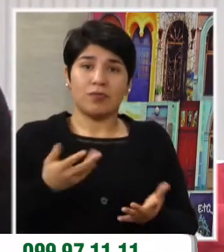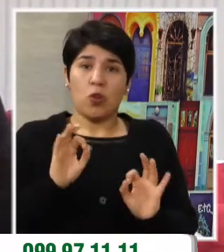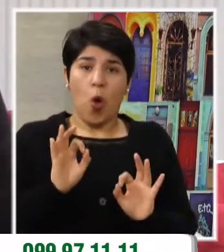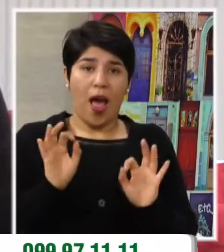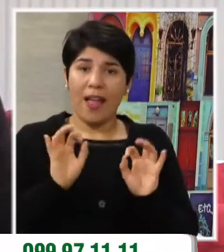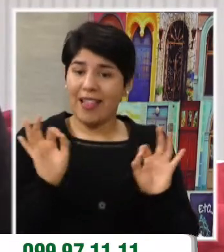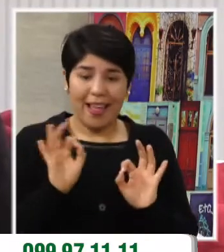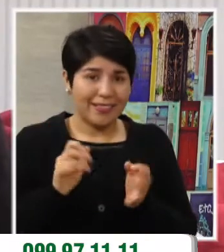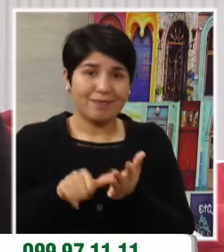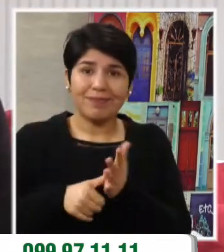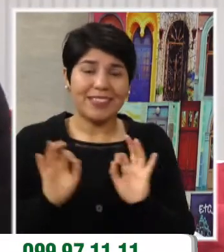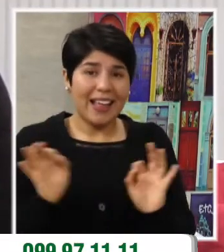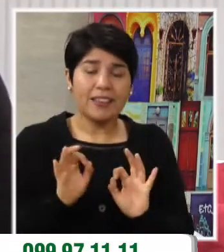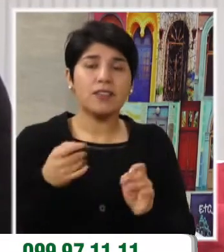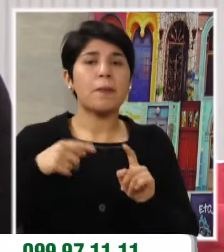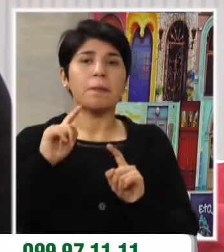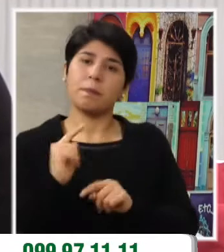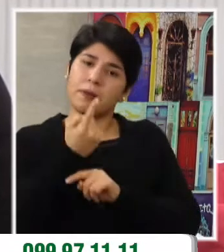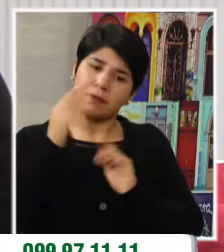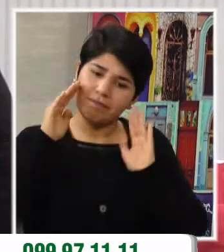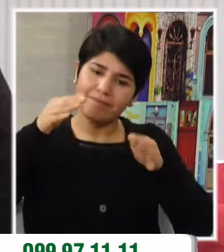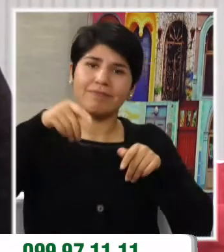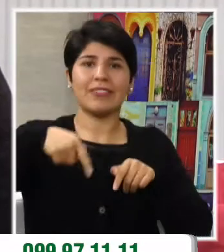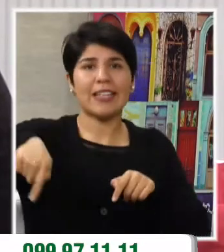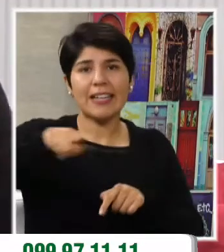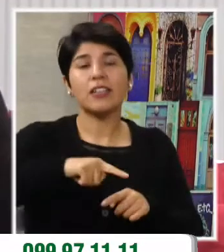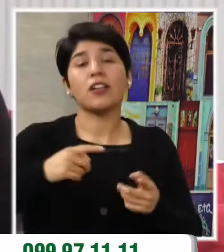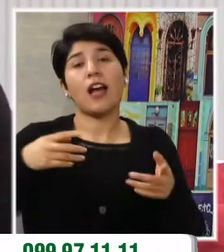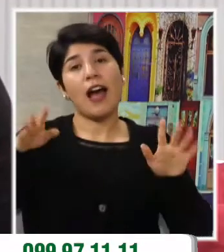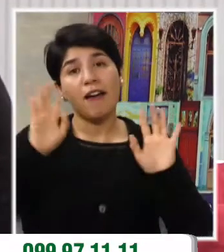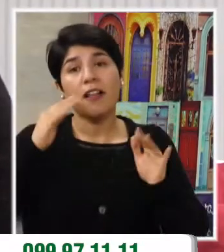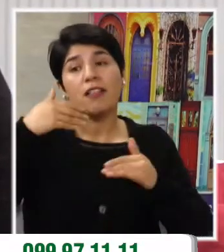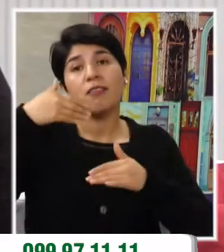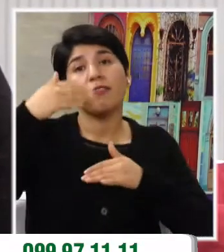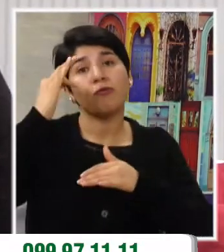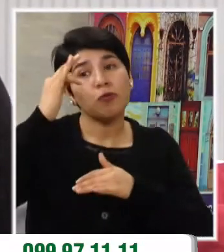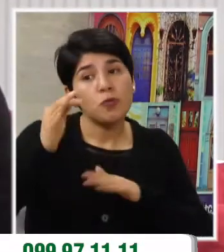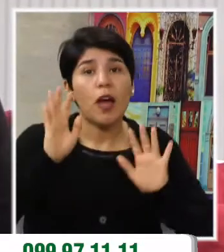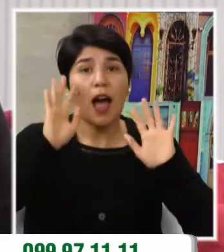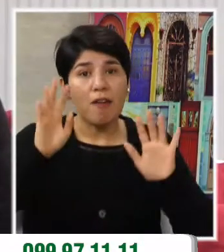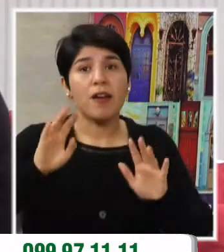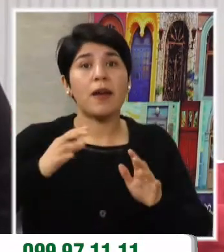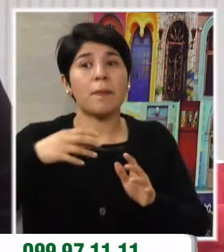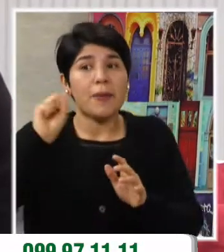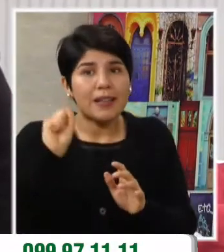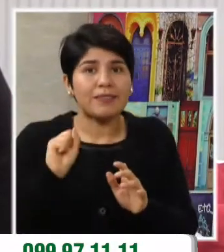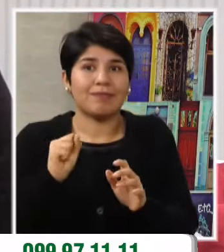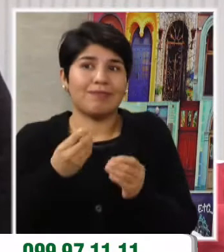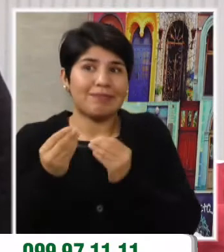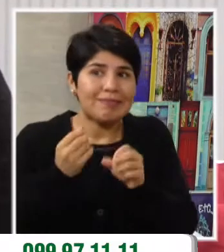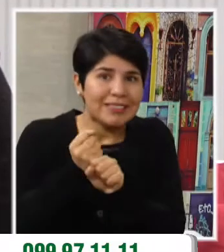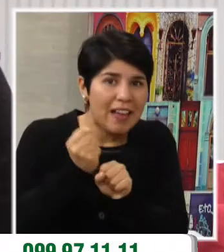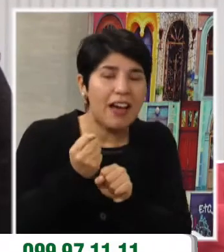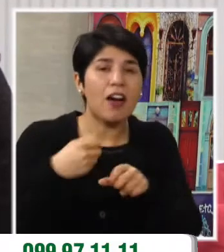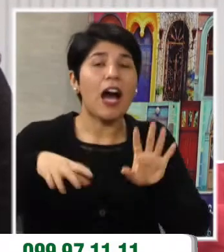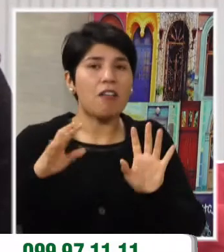llegar primero esa población y este y bueno y si tenemos otra instancia que creo que la vamos a tener próximamente vamos a